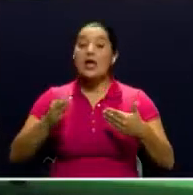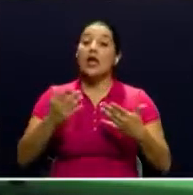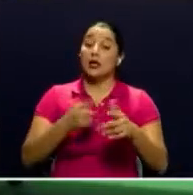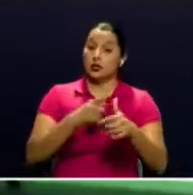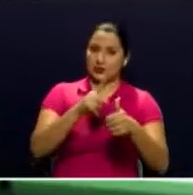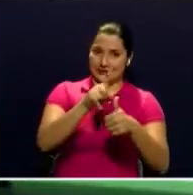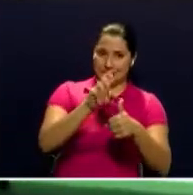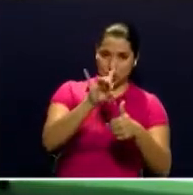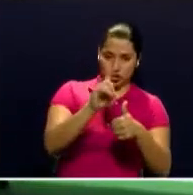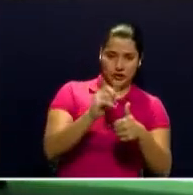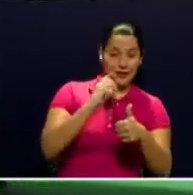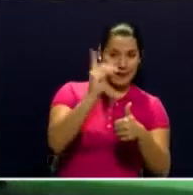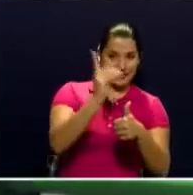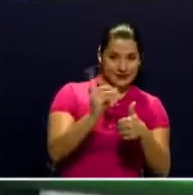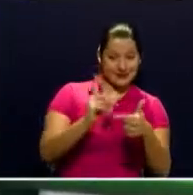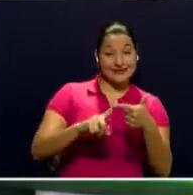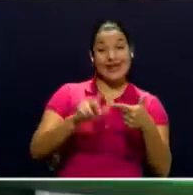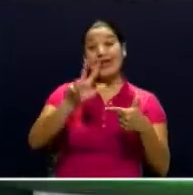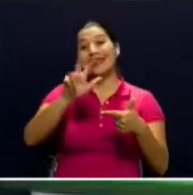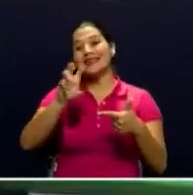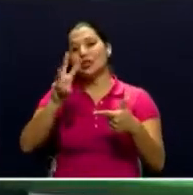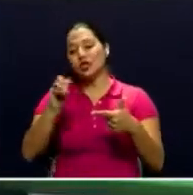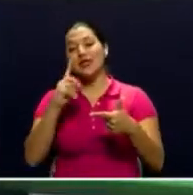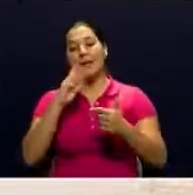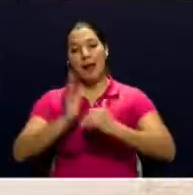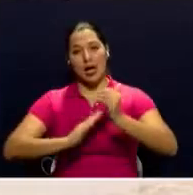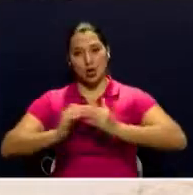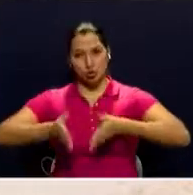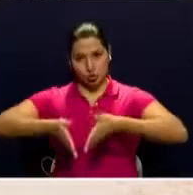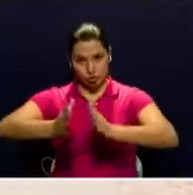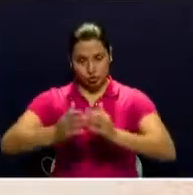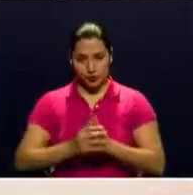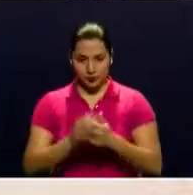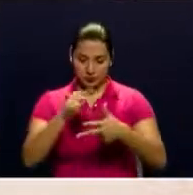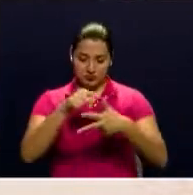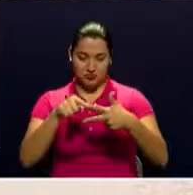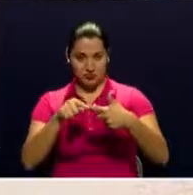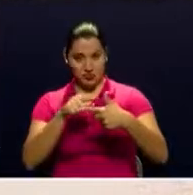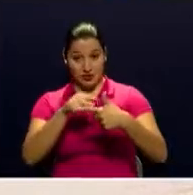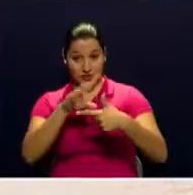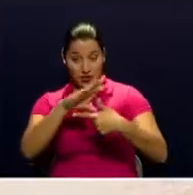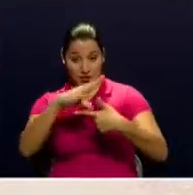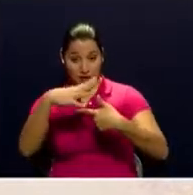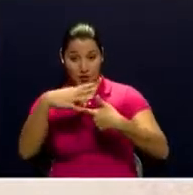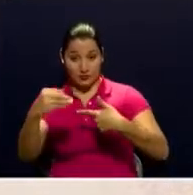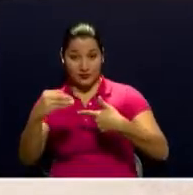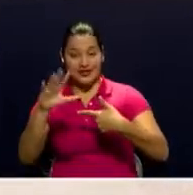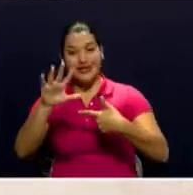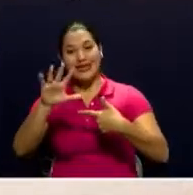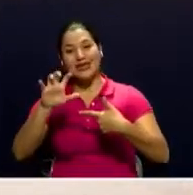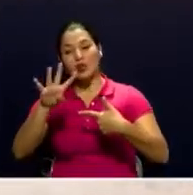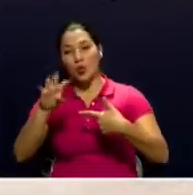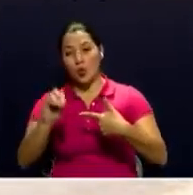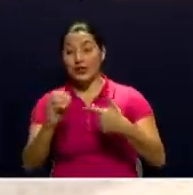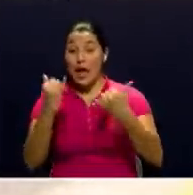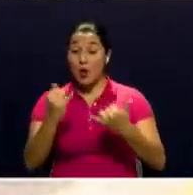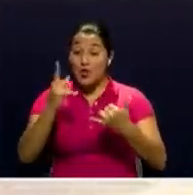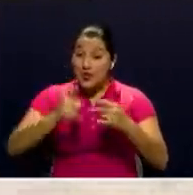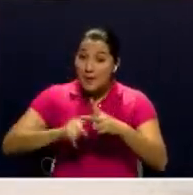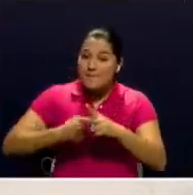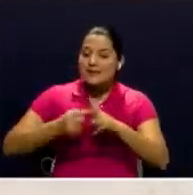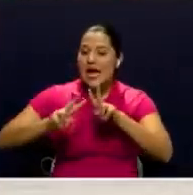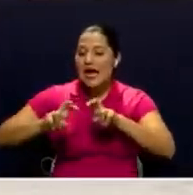diseño y 360 para la fase constructiva. Ahora el CONAVI debe iniciar un análisis legal, financiero